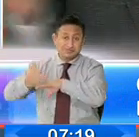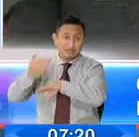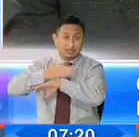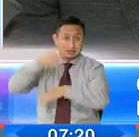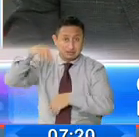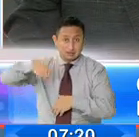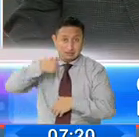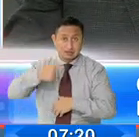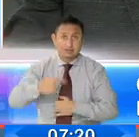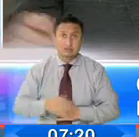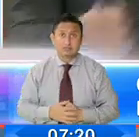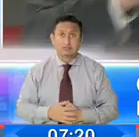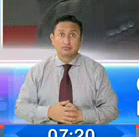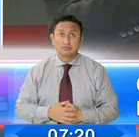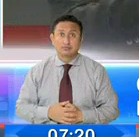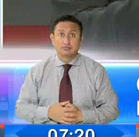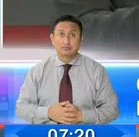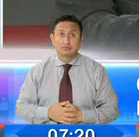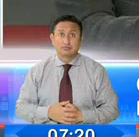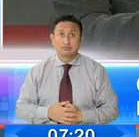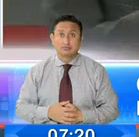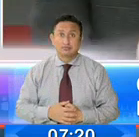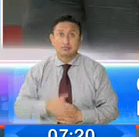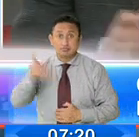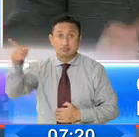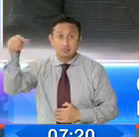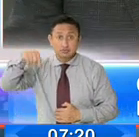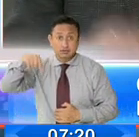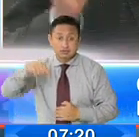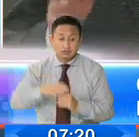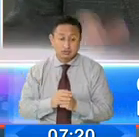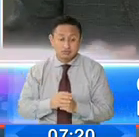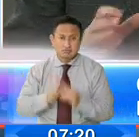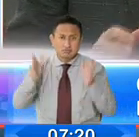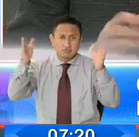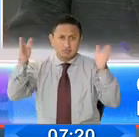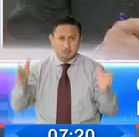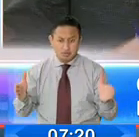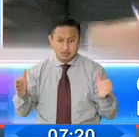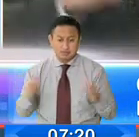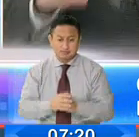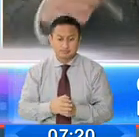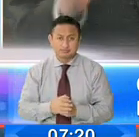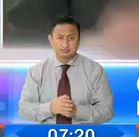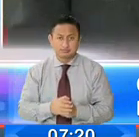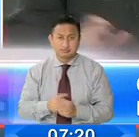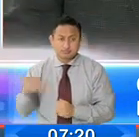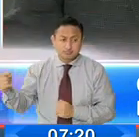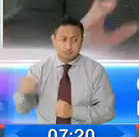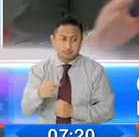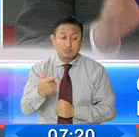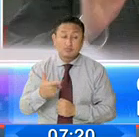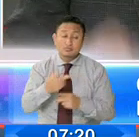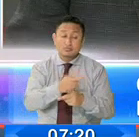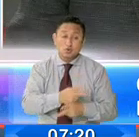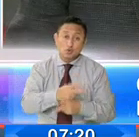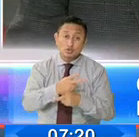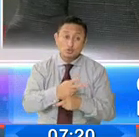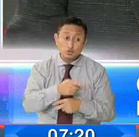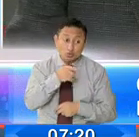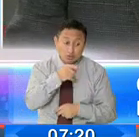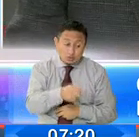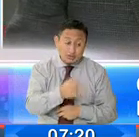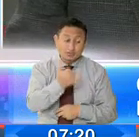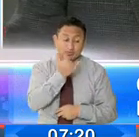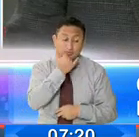que tiempo es lo que quiera, que están dentro del margen que les da la ley, que el tiempo es lo que quiera, y que es el Consejo el que más bien